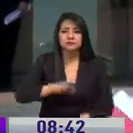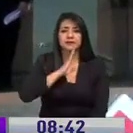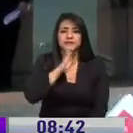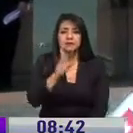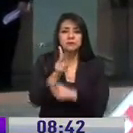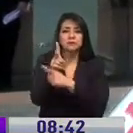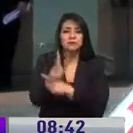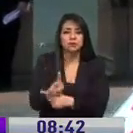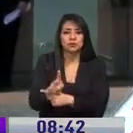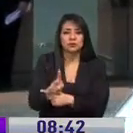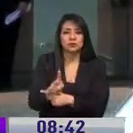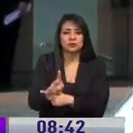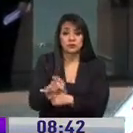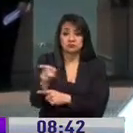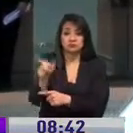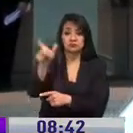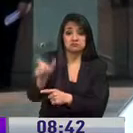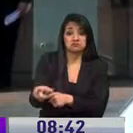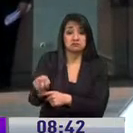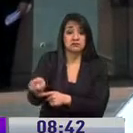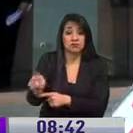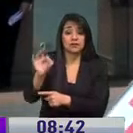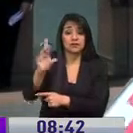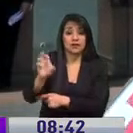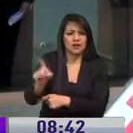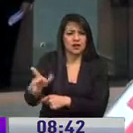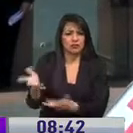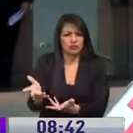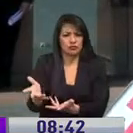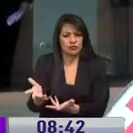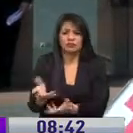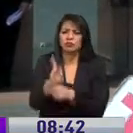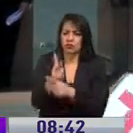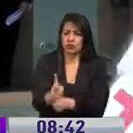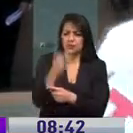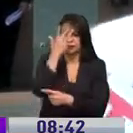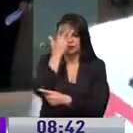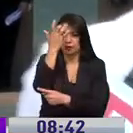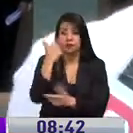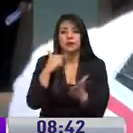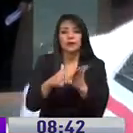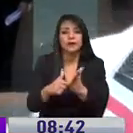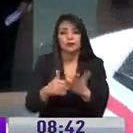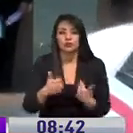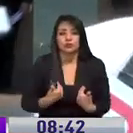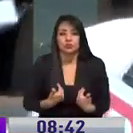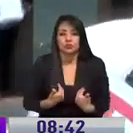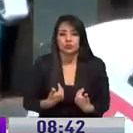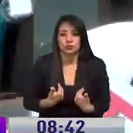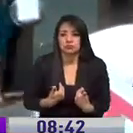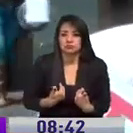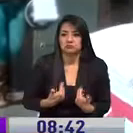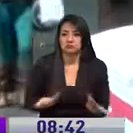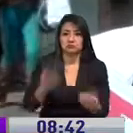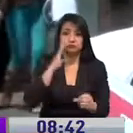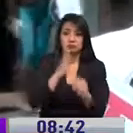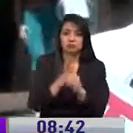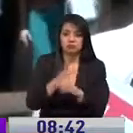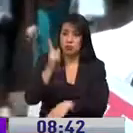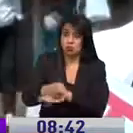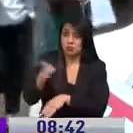de proteger cualquier participación que haya tenido Fernando Alvarado. No con esto buscamos nosotros endilgar